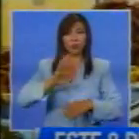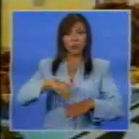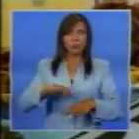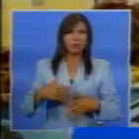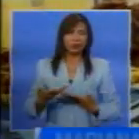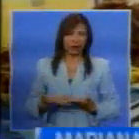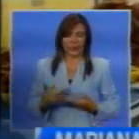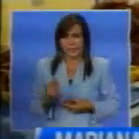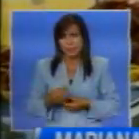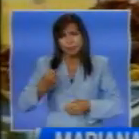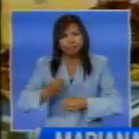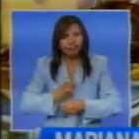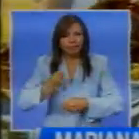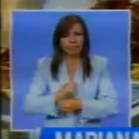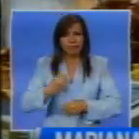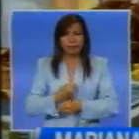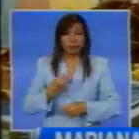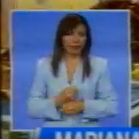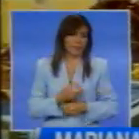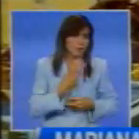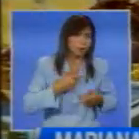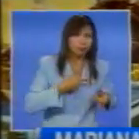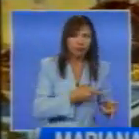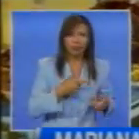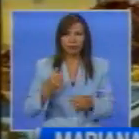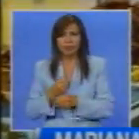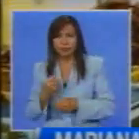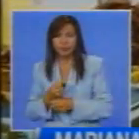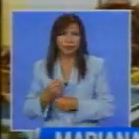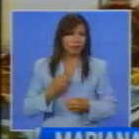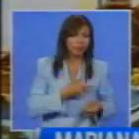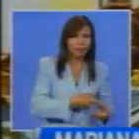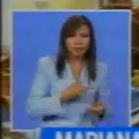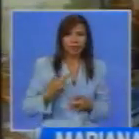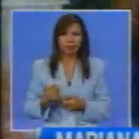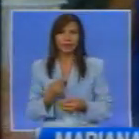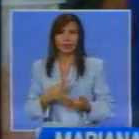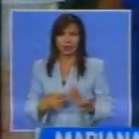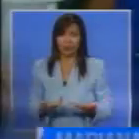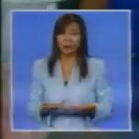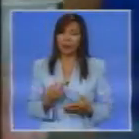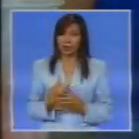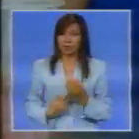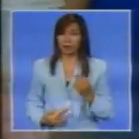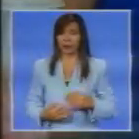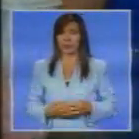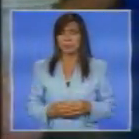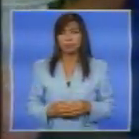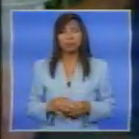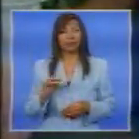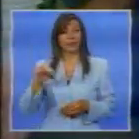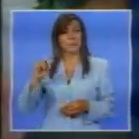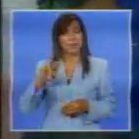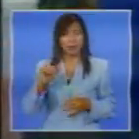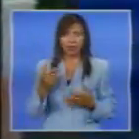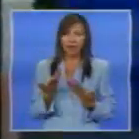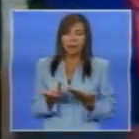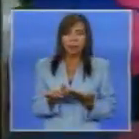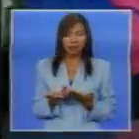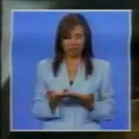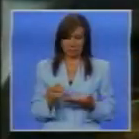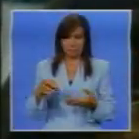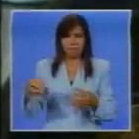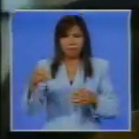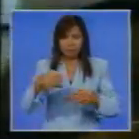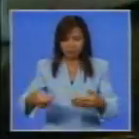trabajar, hacer lo que es el esfuerzo, digamos, de tener que cuidar a tu hijo y también trabajar. Y mientras Mariana nos preparaba un delicioso